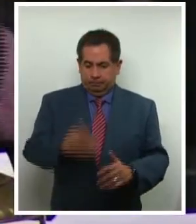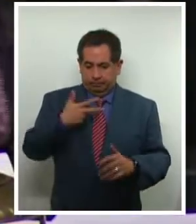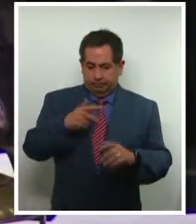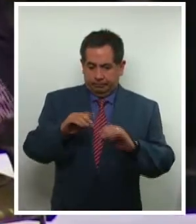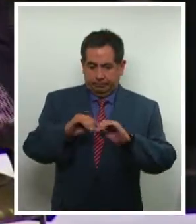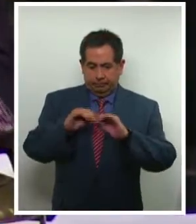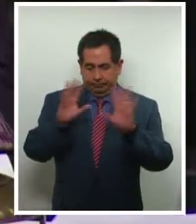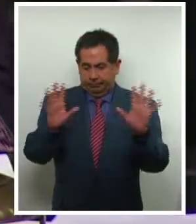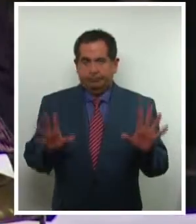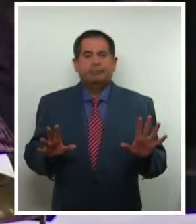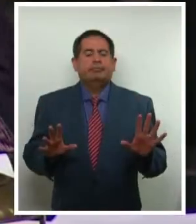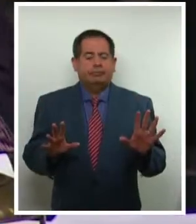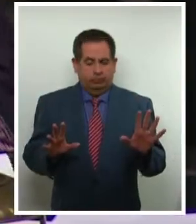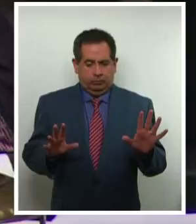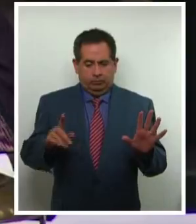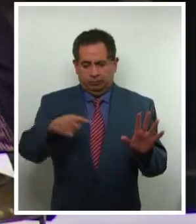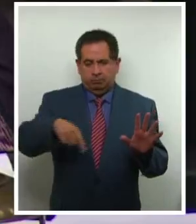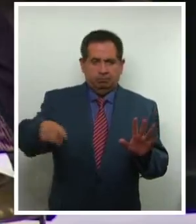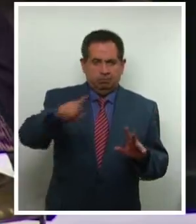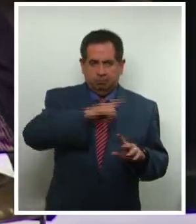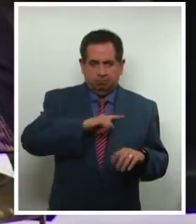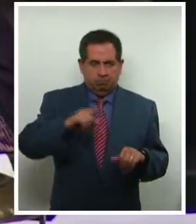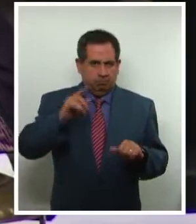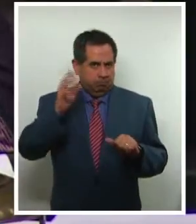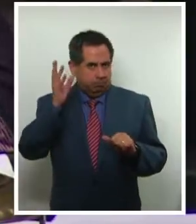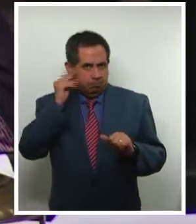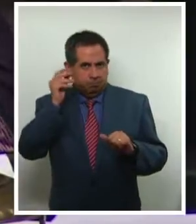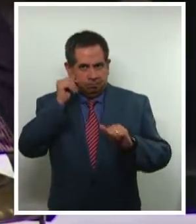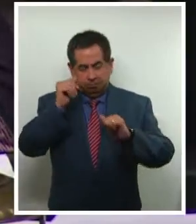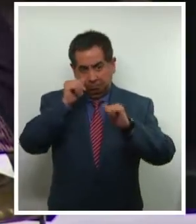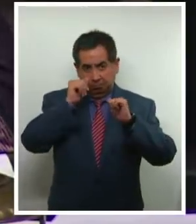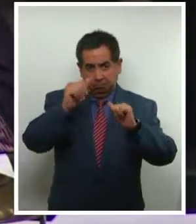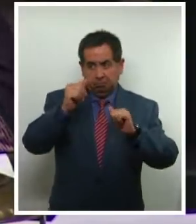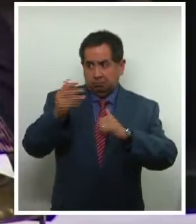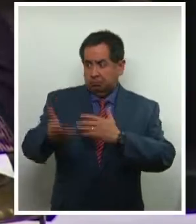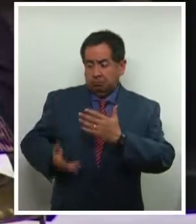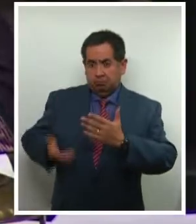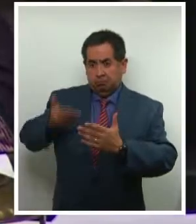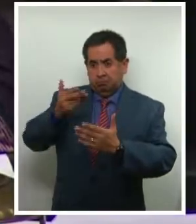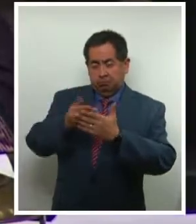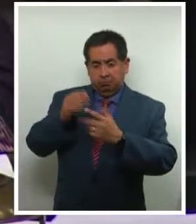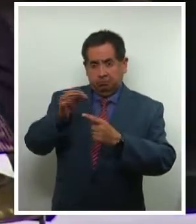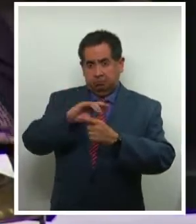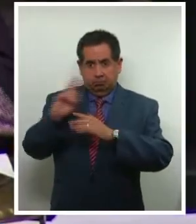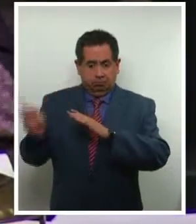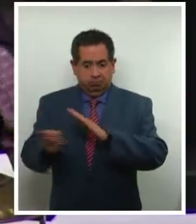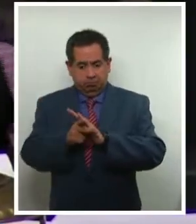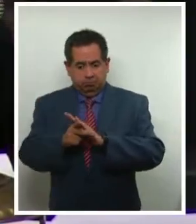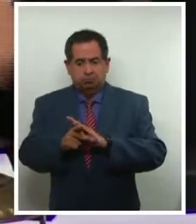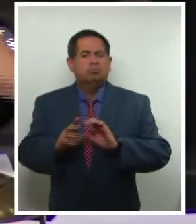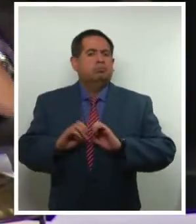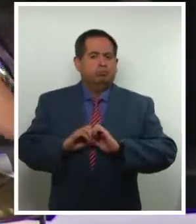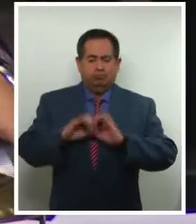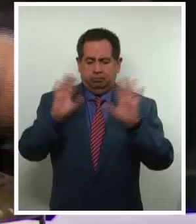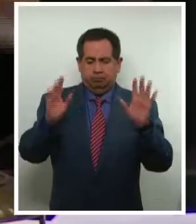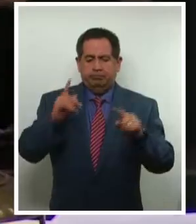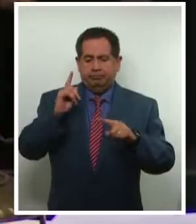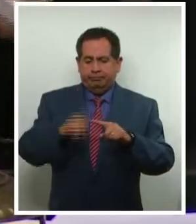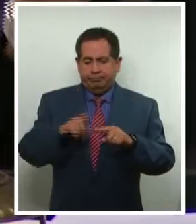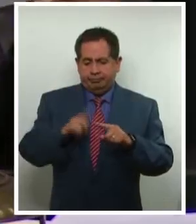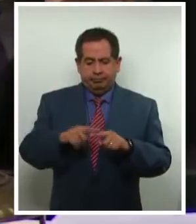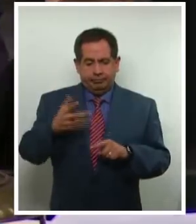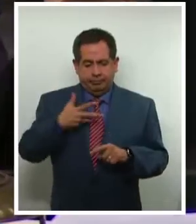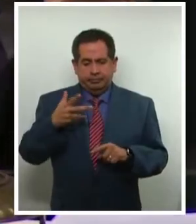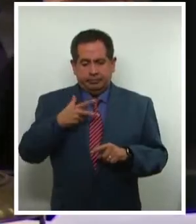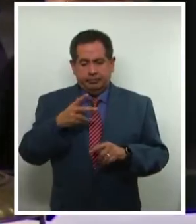Entendiendo que escuchamos ya la propuesta de reserva, entendiendo que se tiene ya